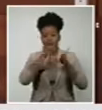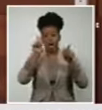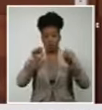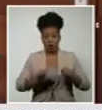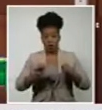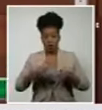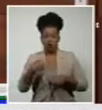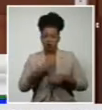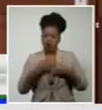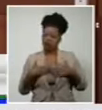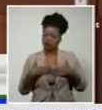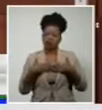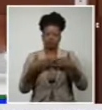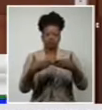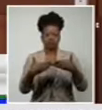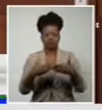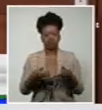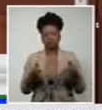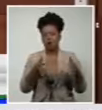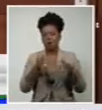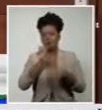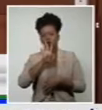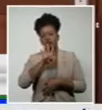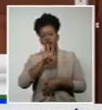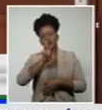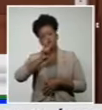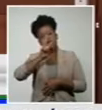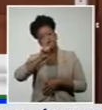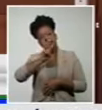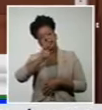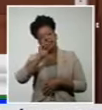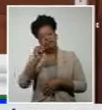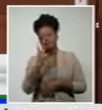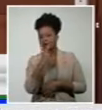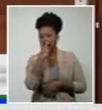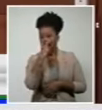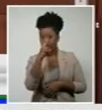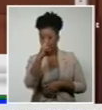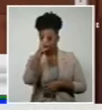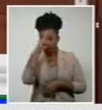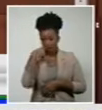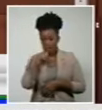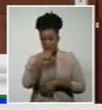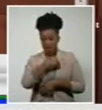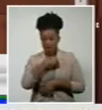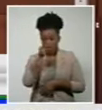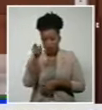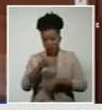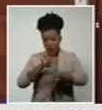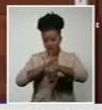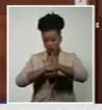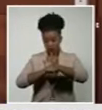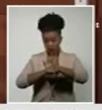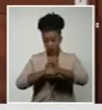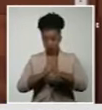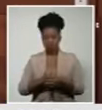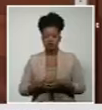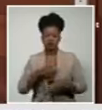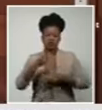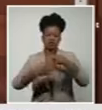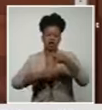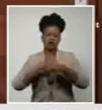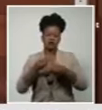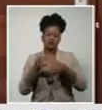brindado más de 300 atenciones médicas a pacientes enfermos y se han realizado más de